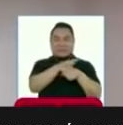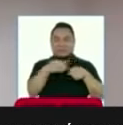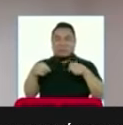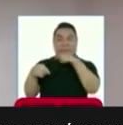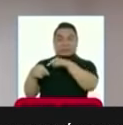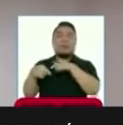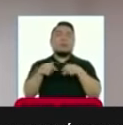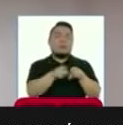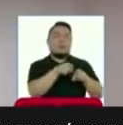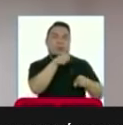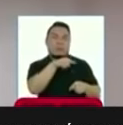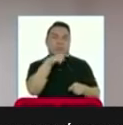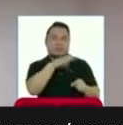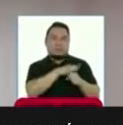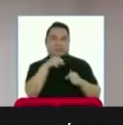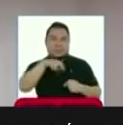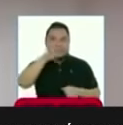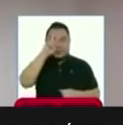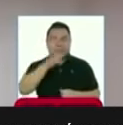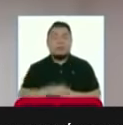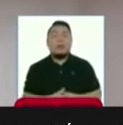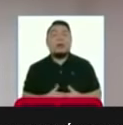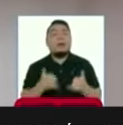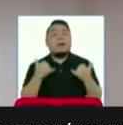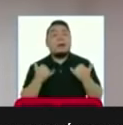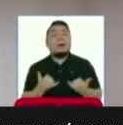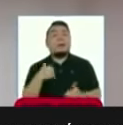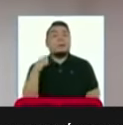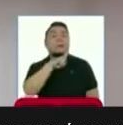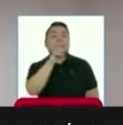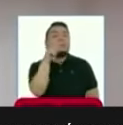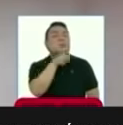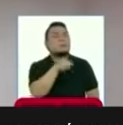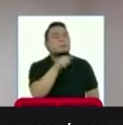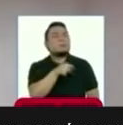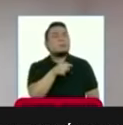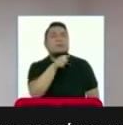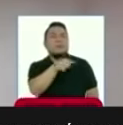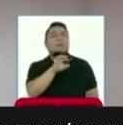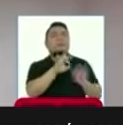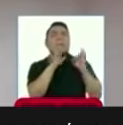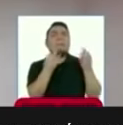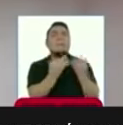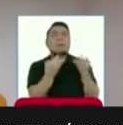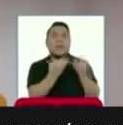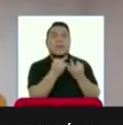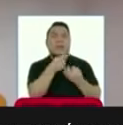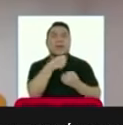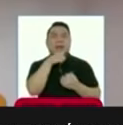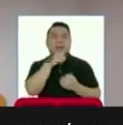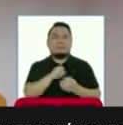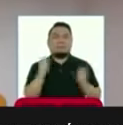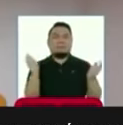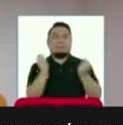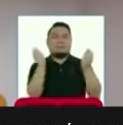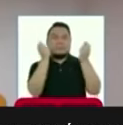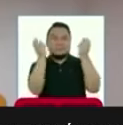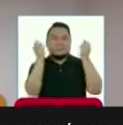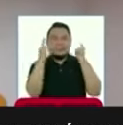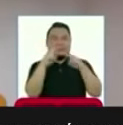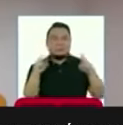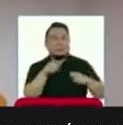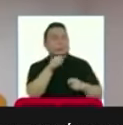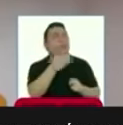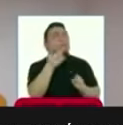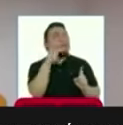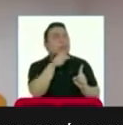hacer el estudio de todas las personas que estuvieron presentes en la reunión familiar. Estamos teniendo algunos casos positivos y